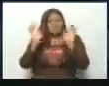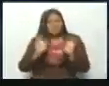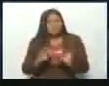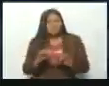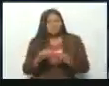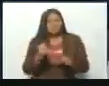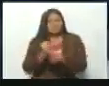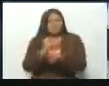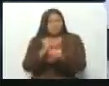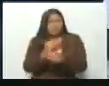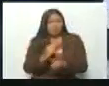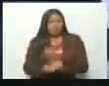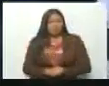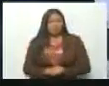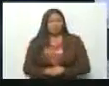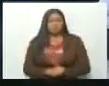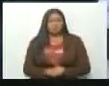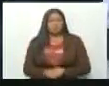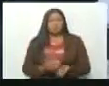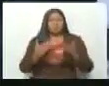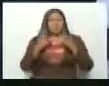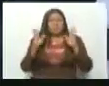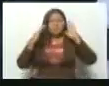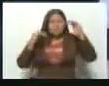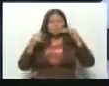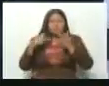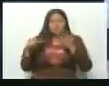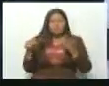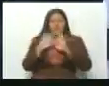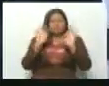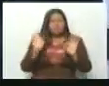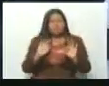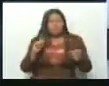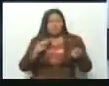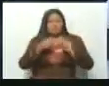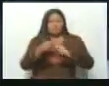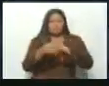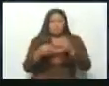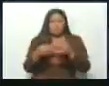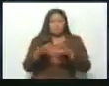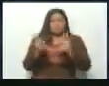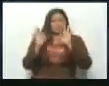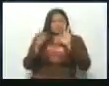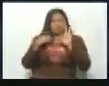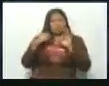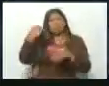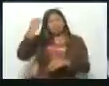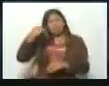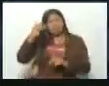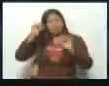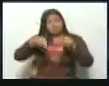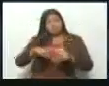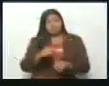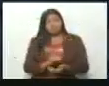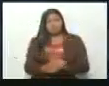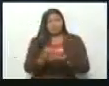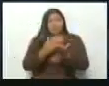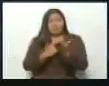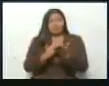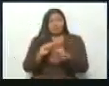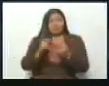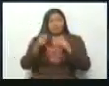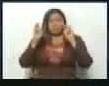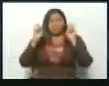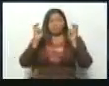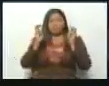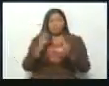totalmente distintas, te permiten abordar diferentes campos y especializarte. Yo sí creo que, antes de que pasemos al otro